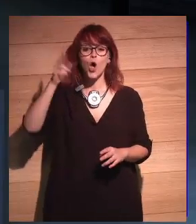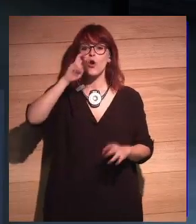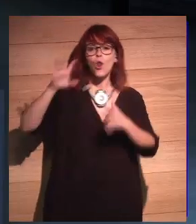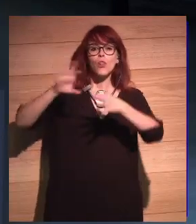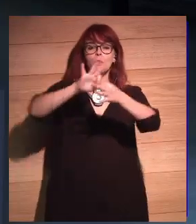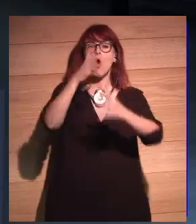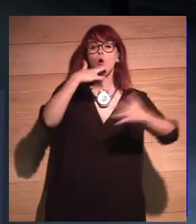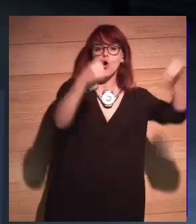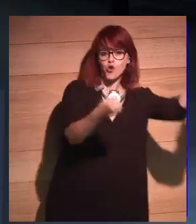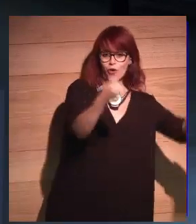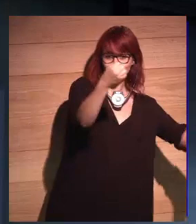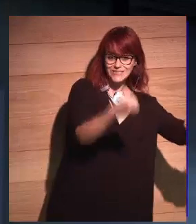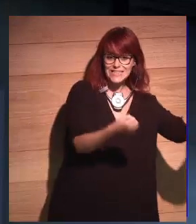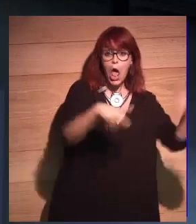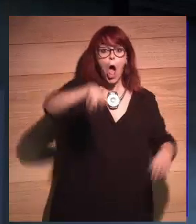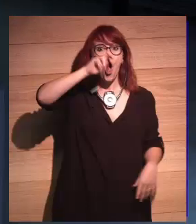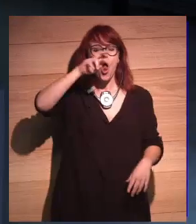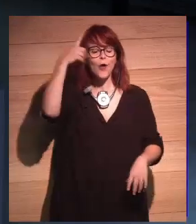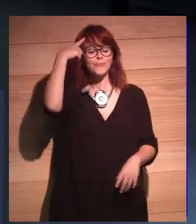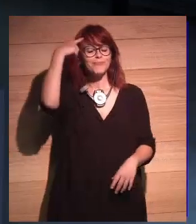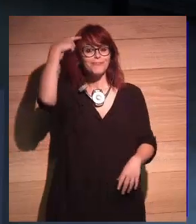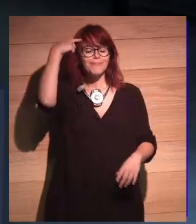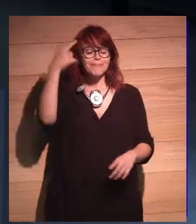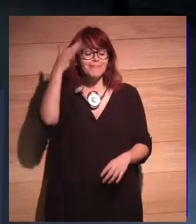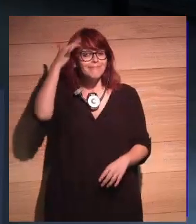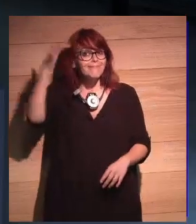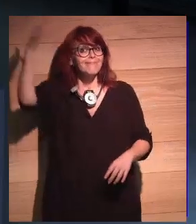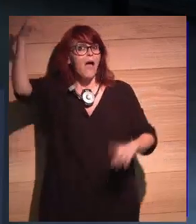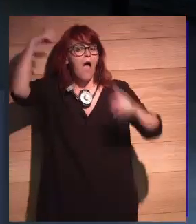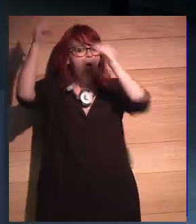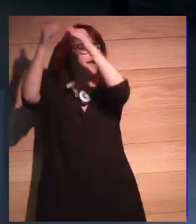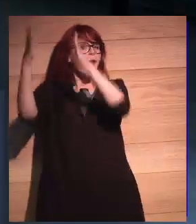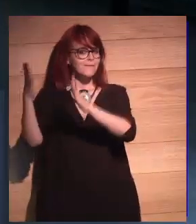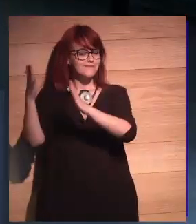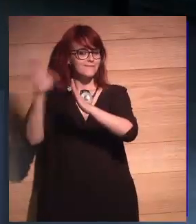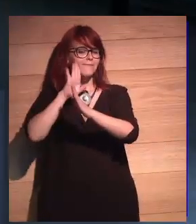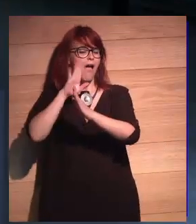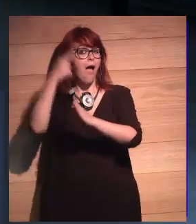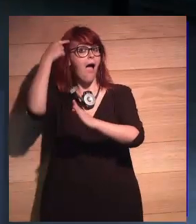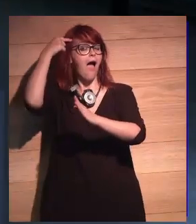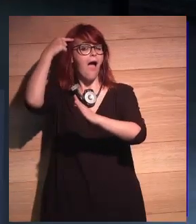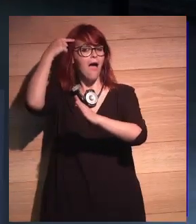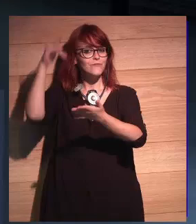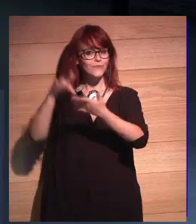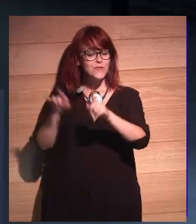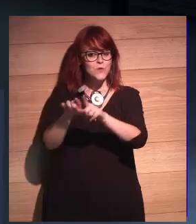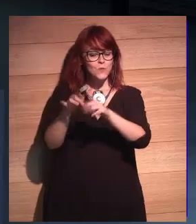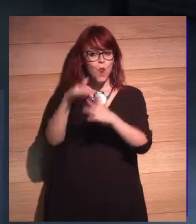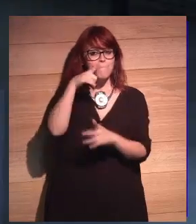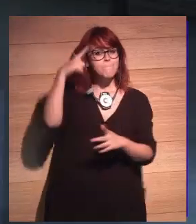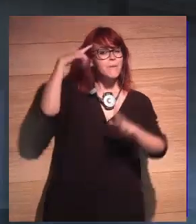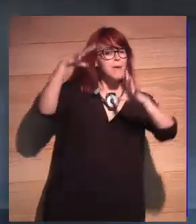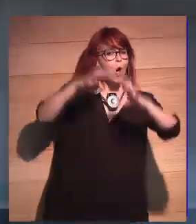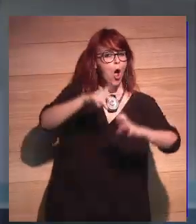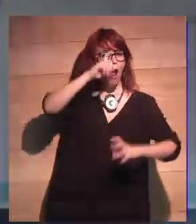relacionado con los coches, por ejemplo, el olor que nos evoca a nuestro hogar, es decir, nos despierta parte de nuestra memoria,